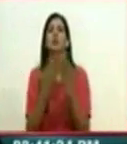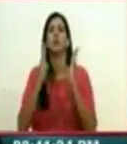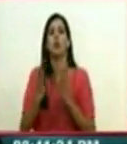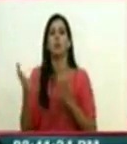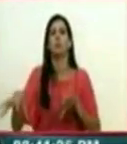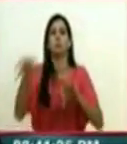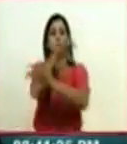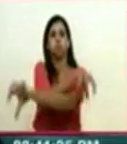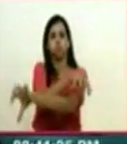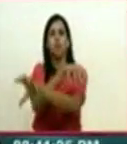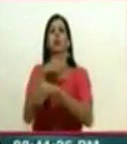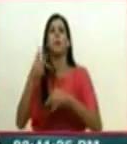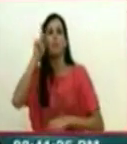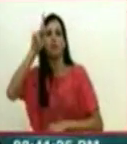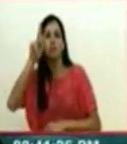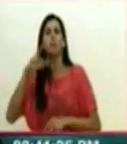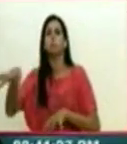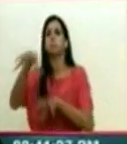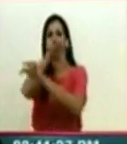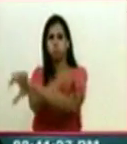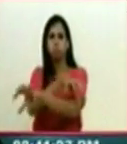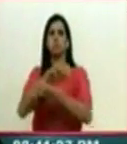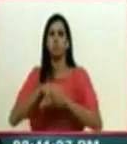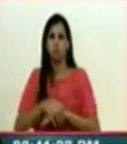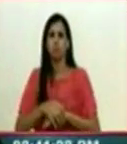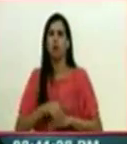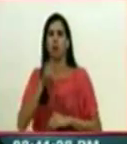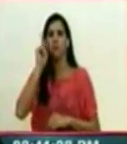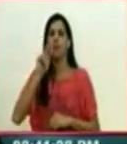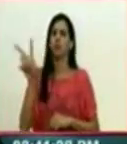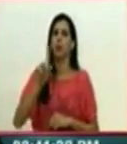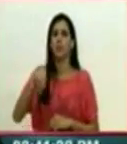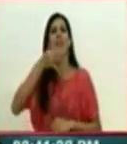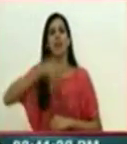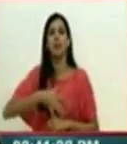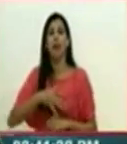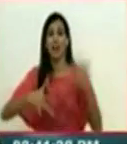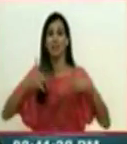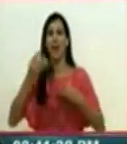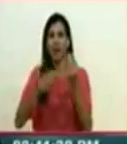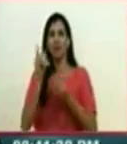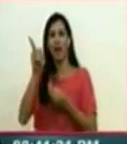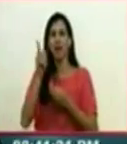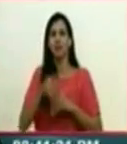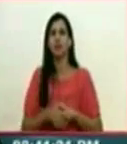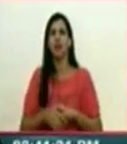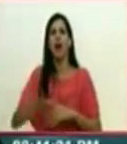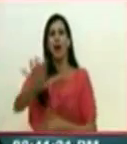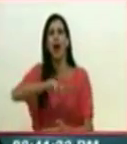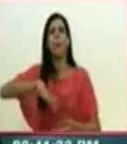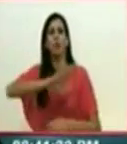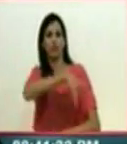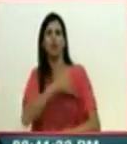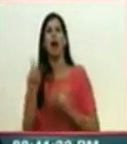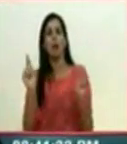que es muy importante, de profesores y de línea de investigación. La actividad se desarrolló en las instalaciones del campus universitario